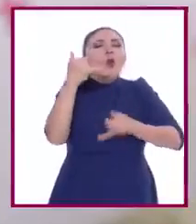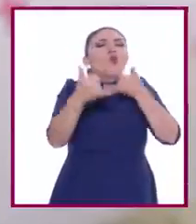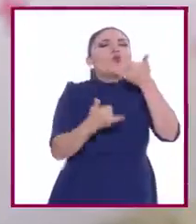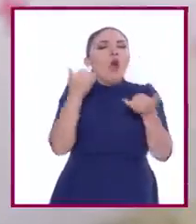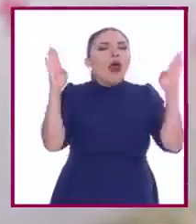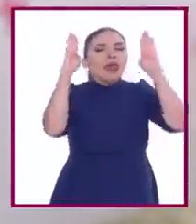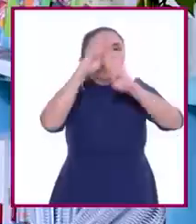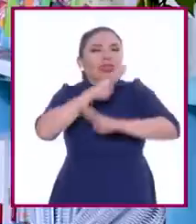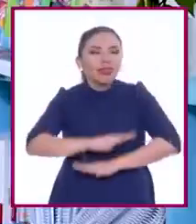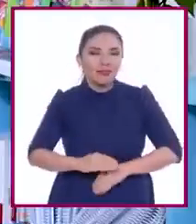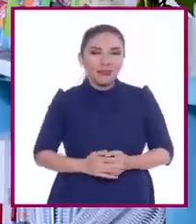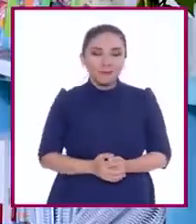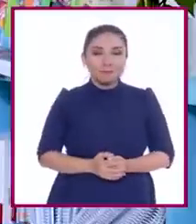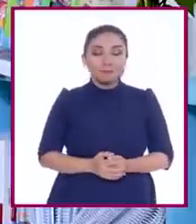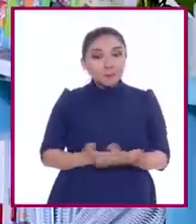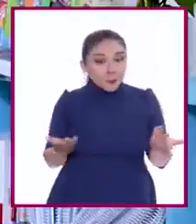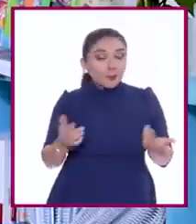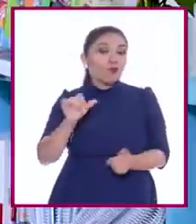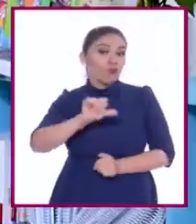de juego.